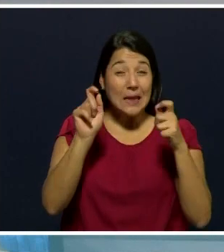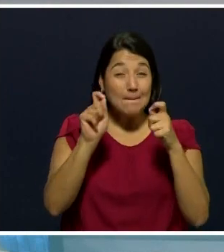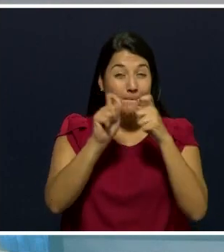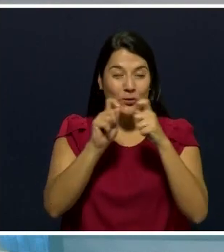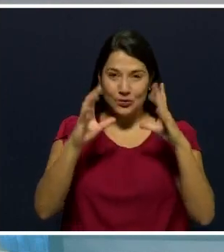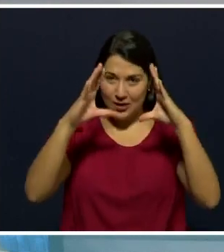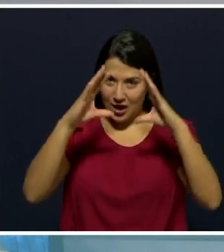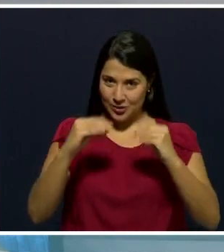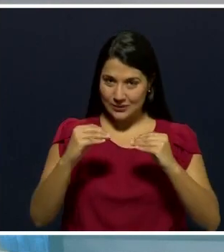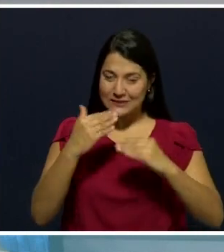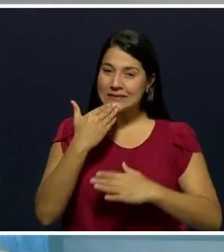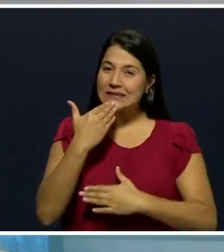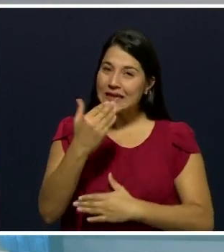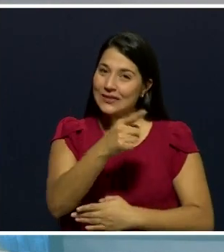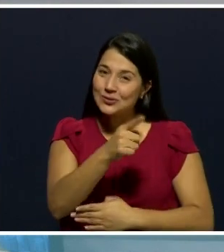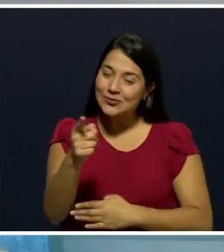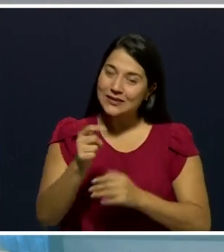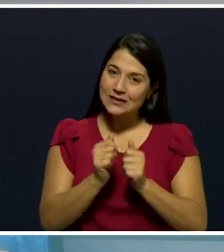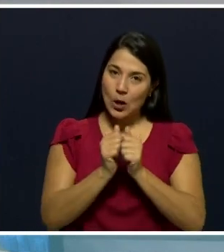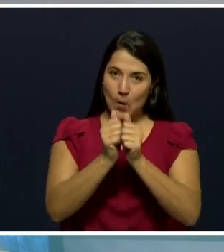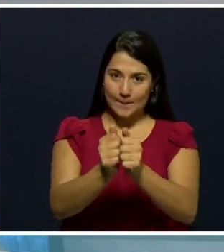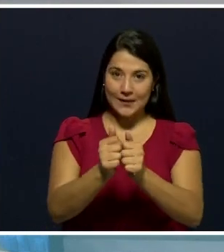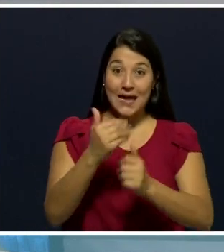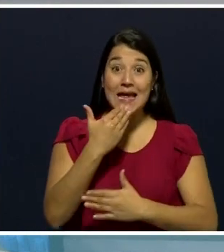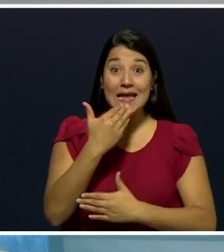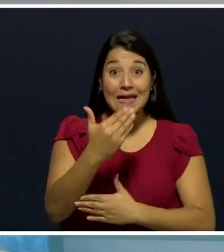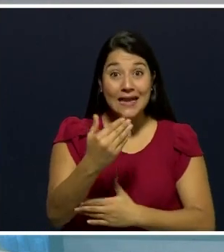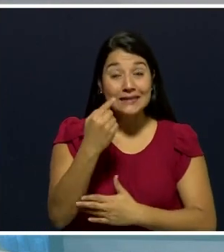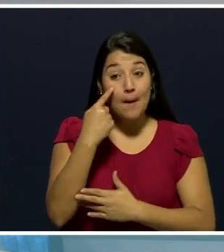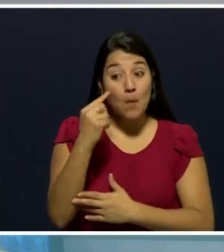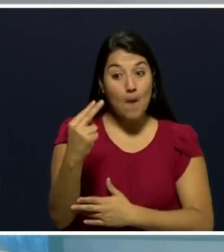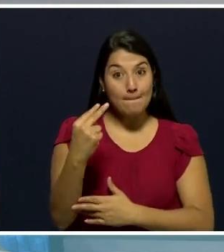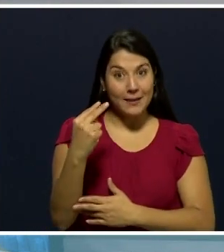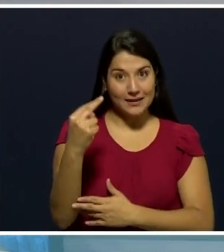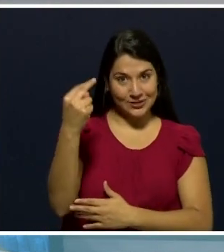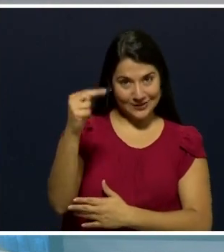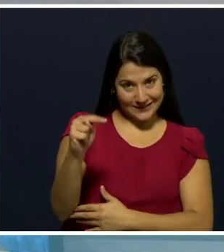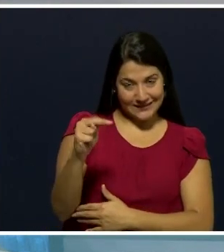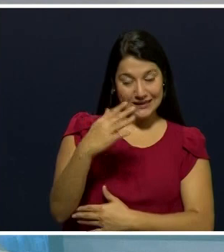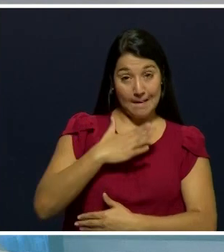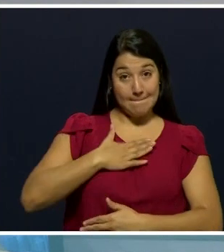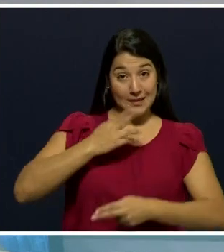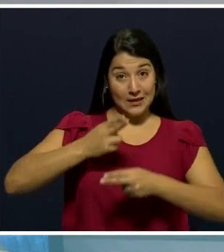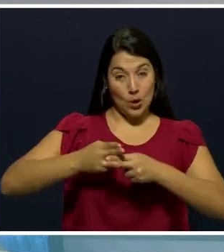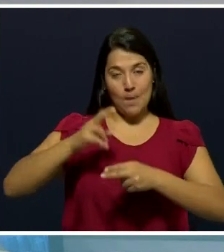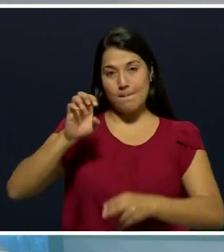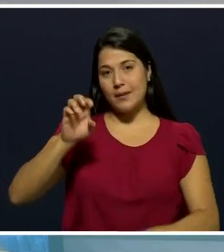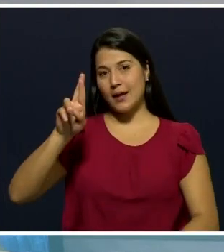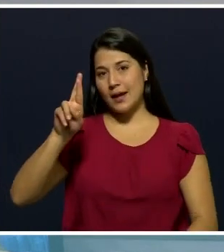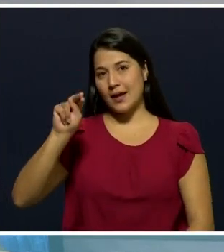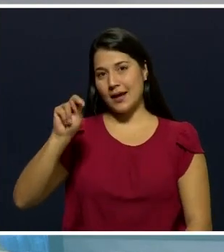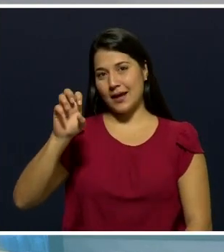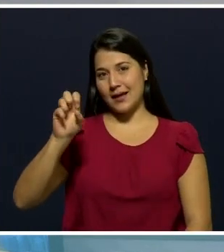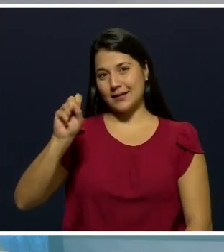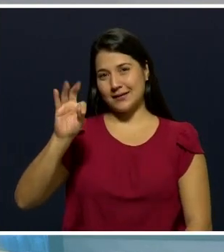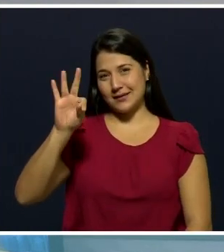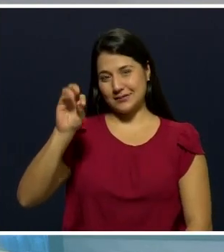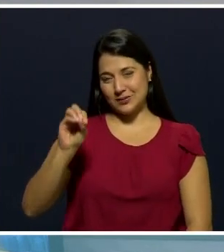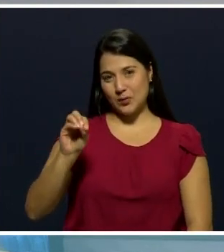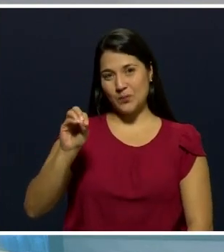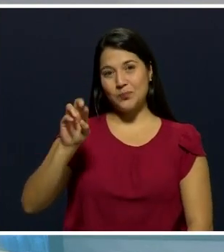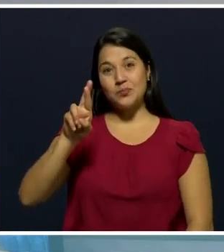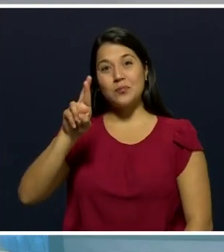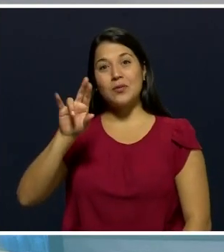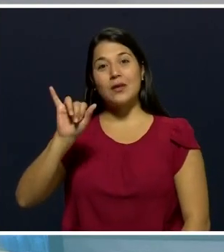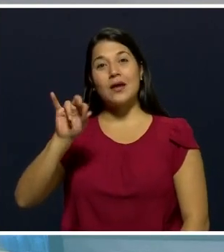Les agradecemos que nos acompañen y que se informen con nosotros. Soy Ernesto Rivera. Hoy, en una jornada